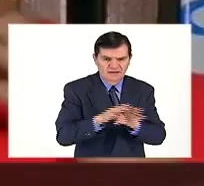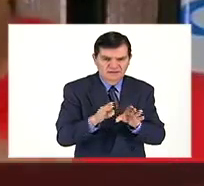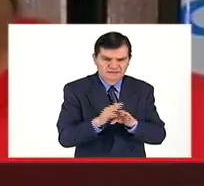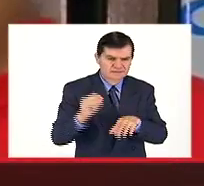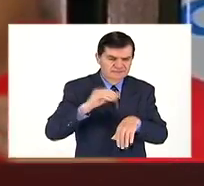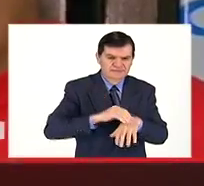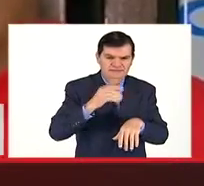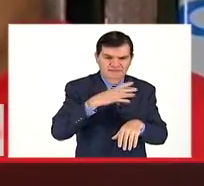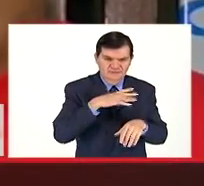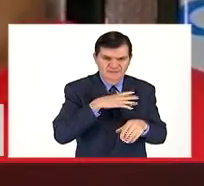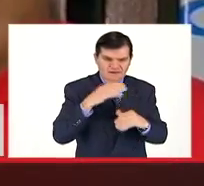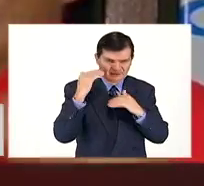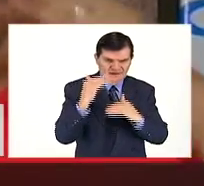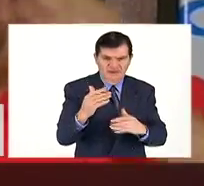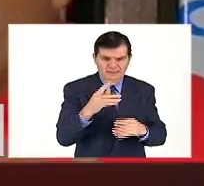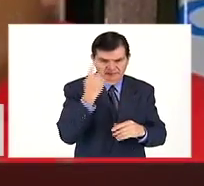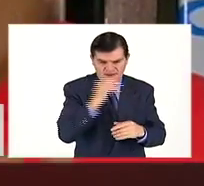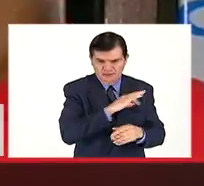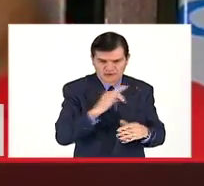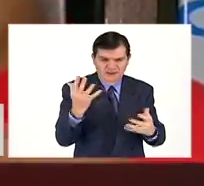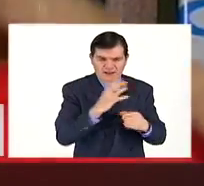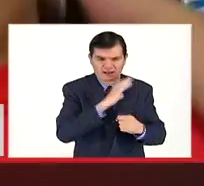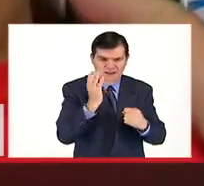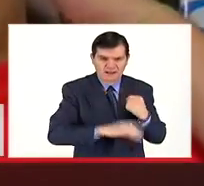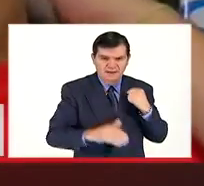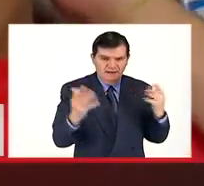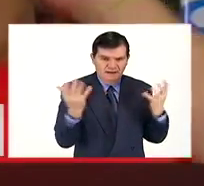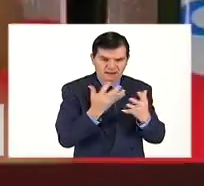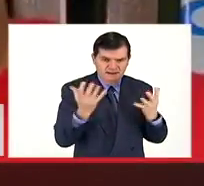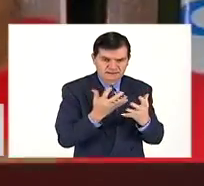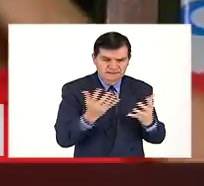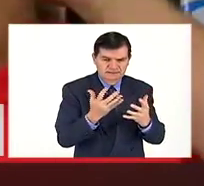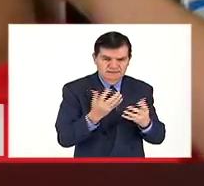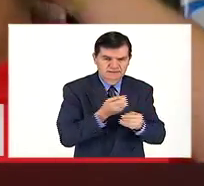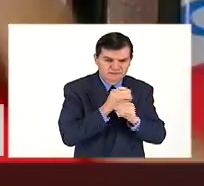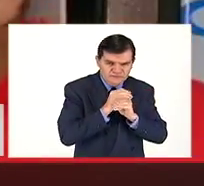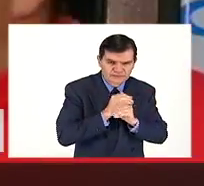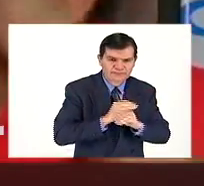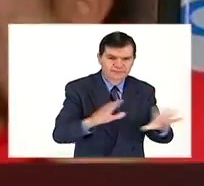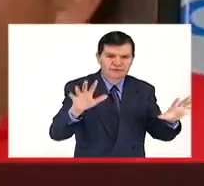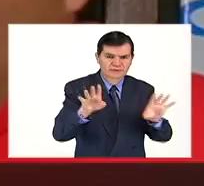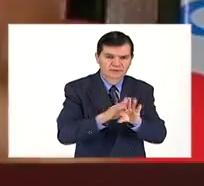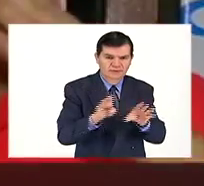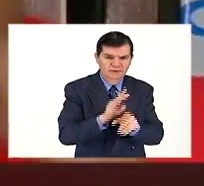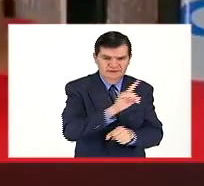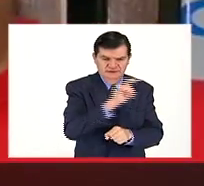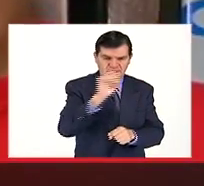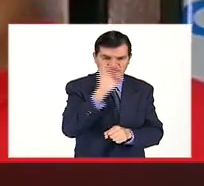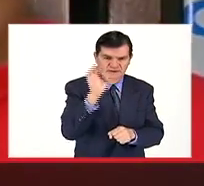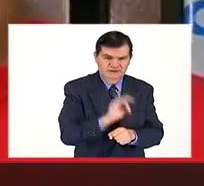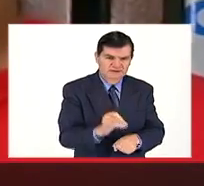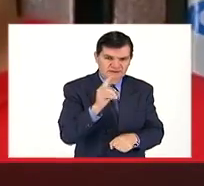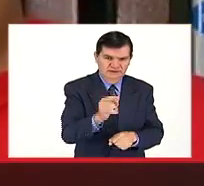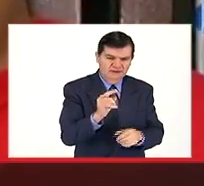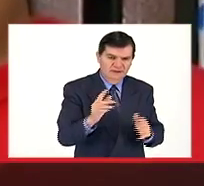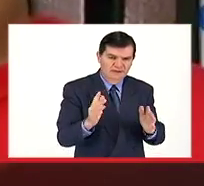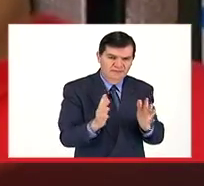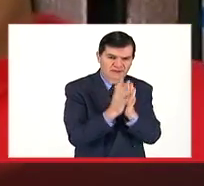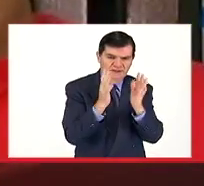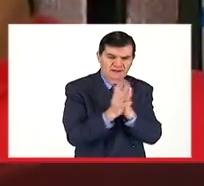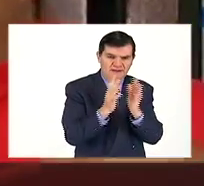quedan exactamente, compadre, para que terminemos de dar el todo por esta batalla, que ha